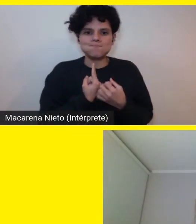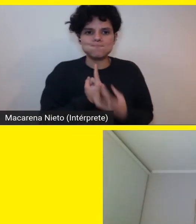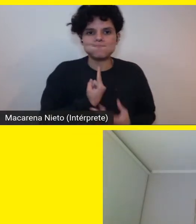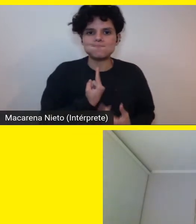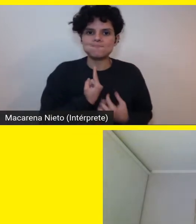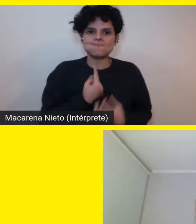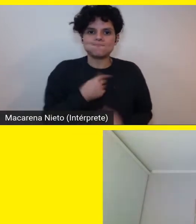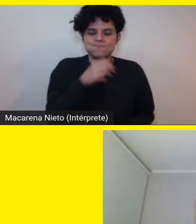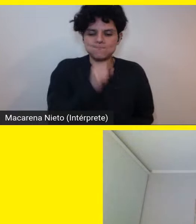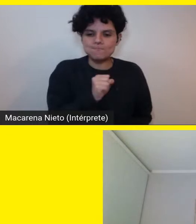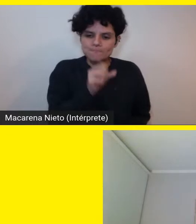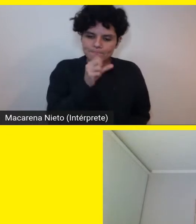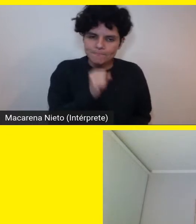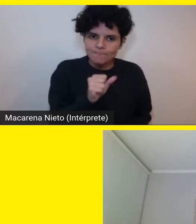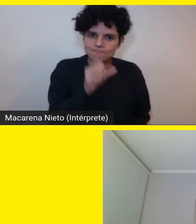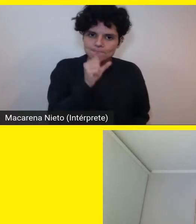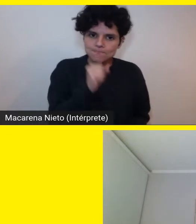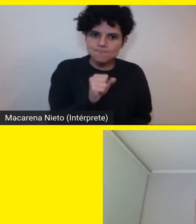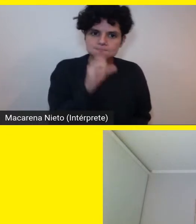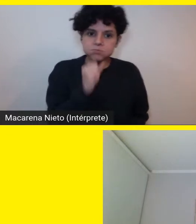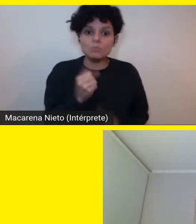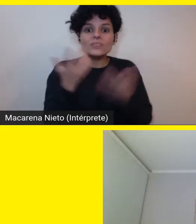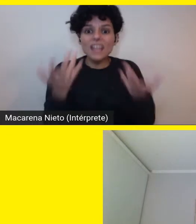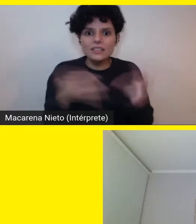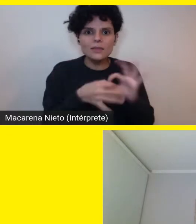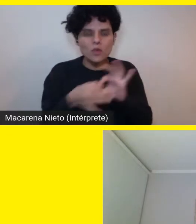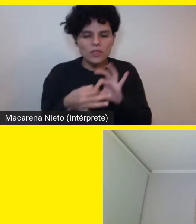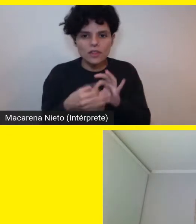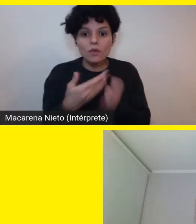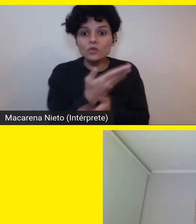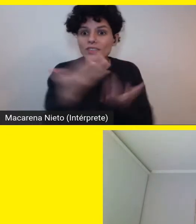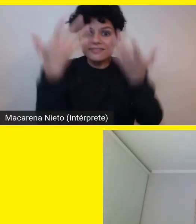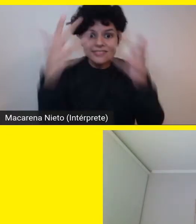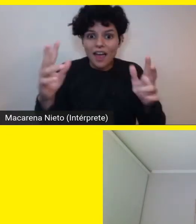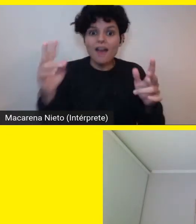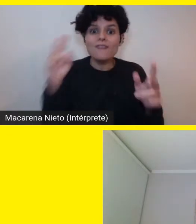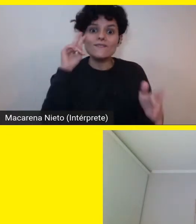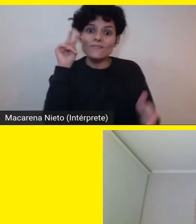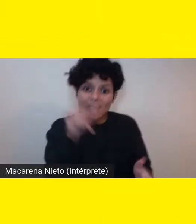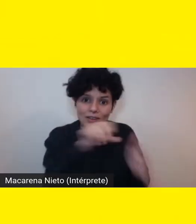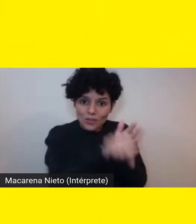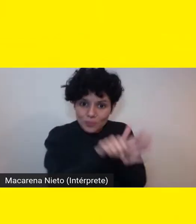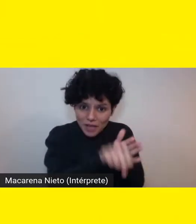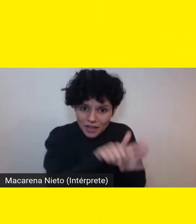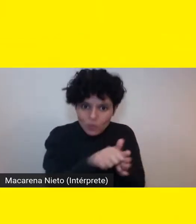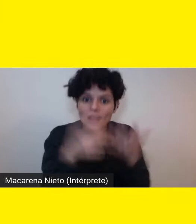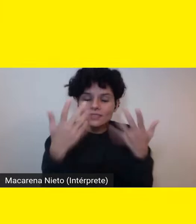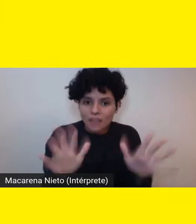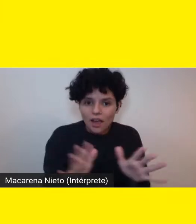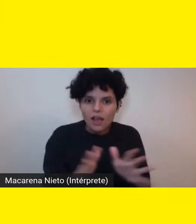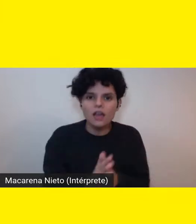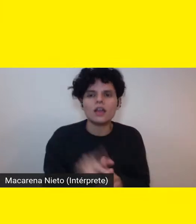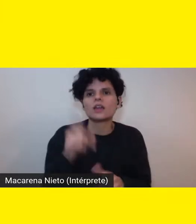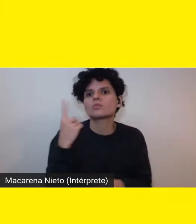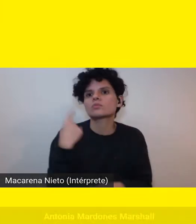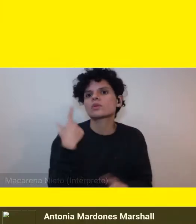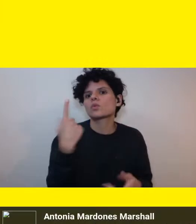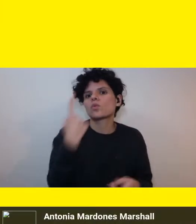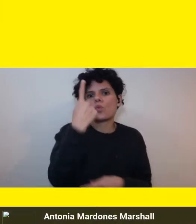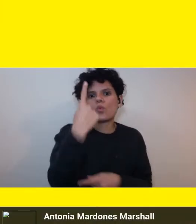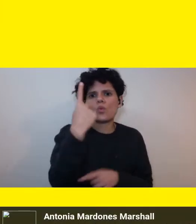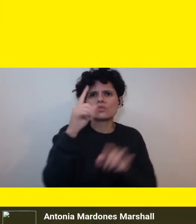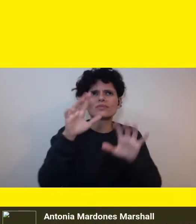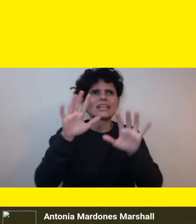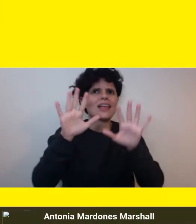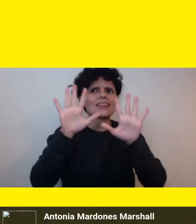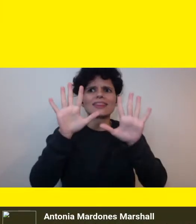razón por la que quienes han visto la película verán cómo a lo largo de más de una década de entrar y salir de tribunales y de entrar